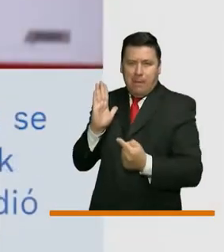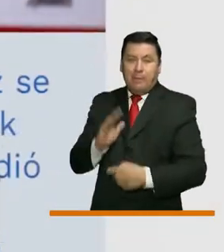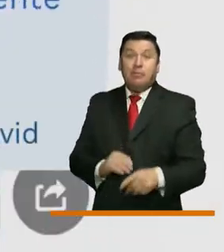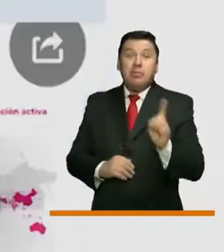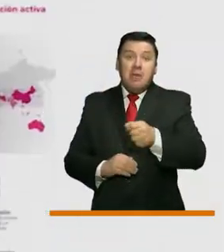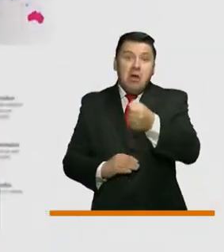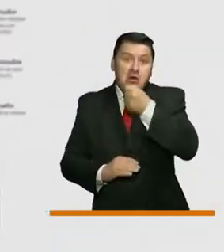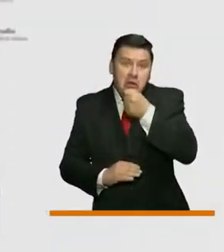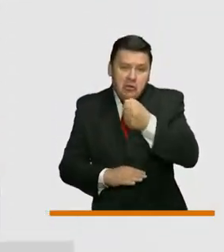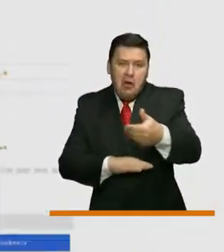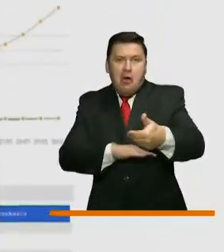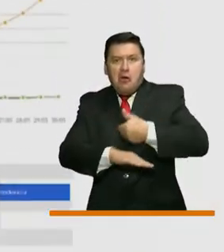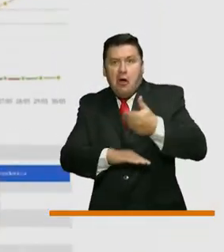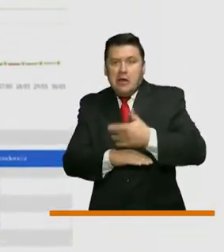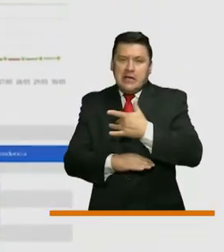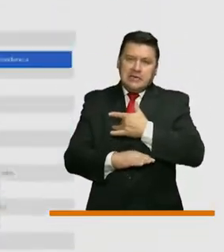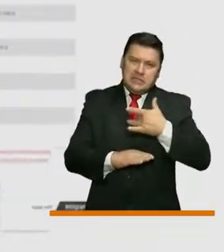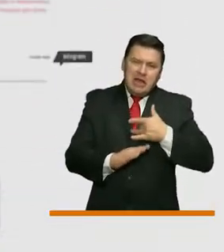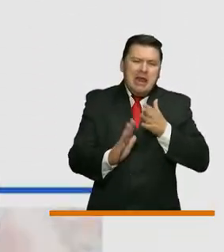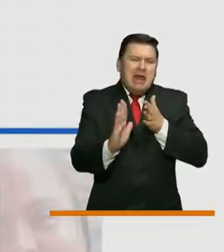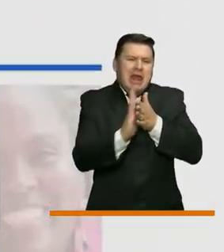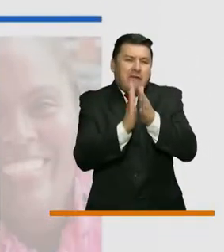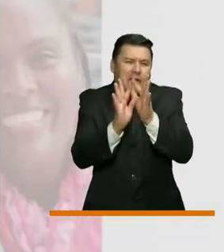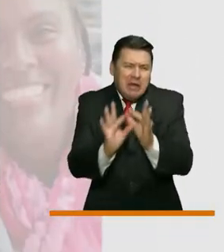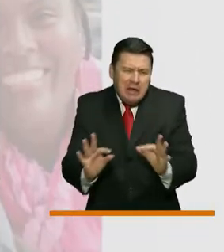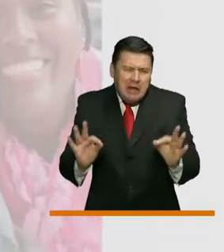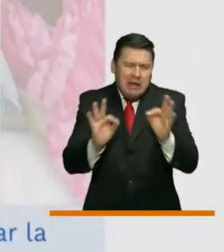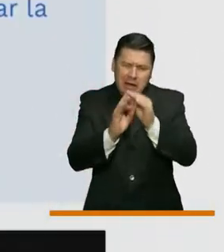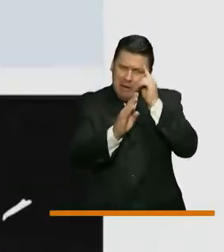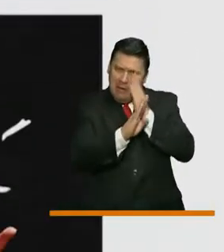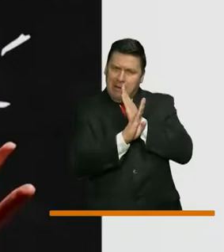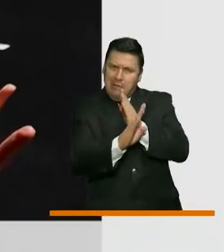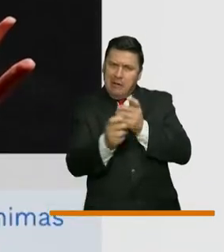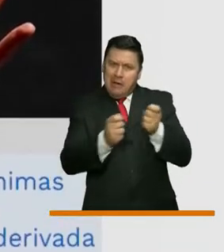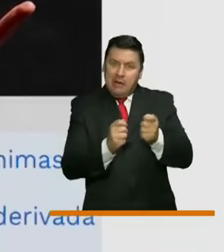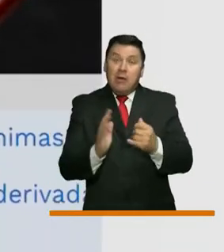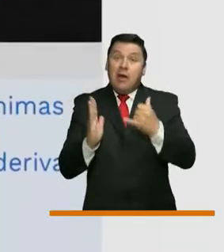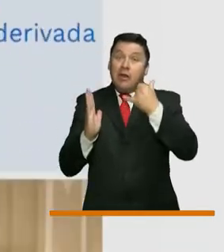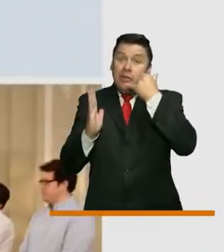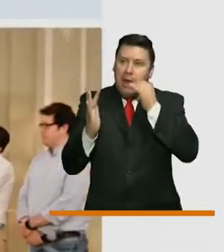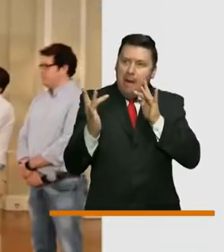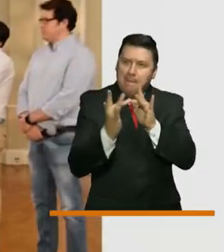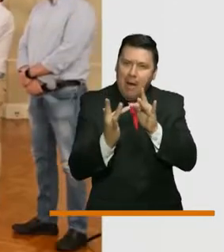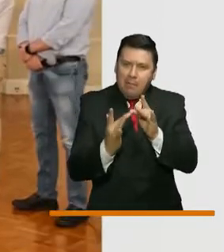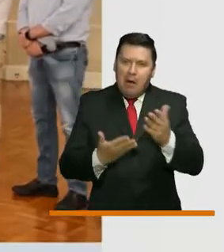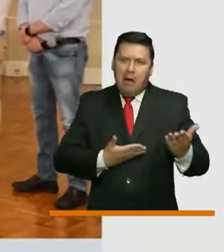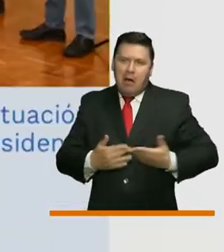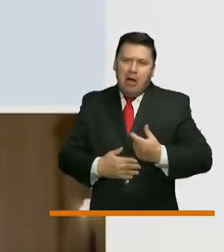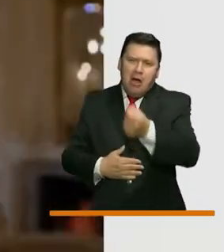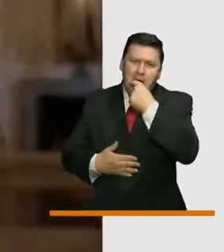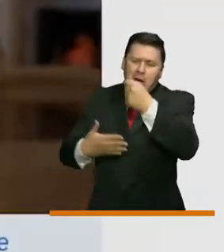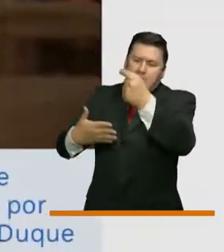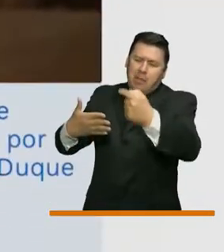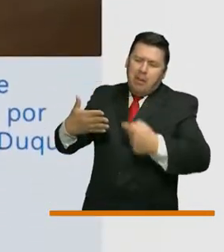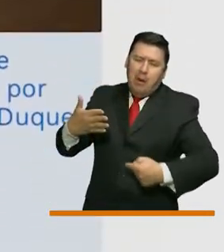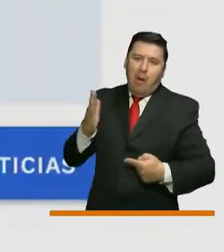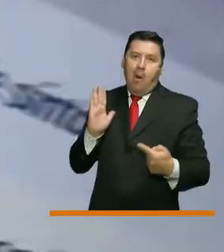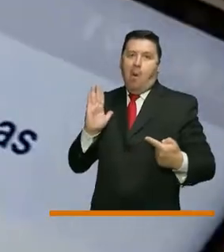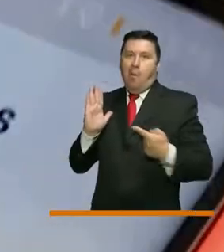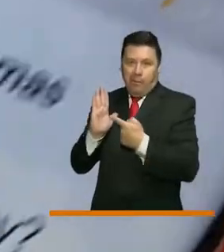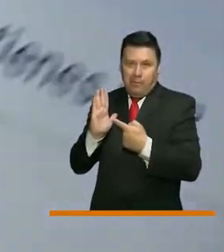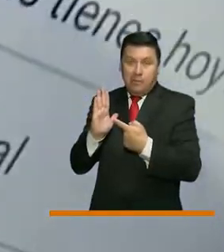También encontrarás noticias, consejos de salud, información importante de prevención, teléfonos útiles, farmacias, entre